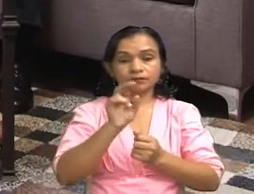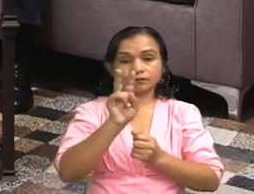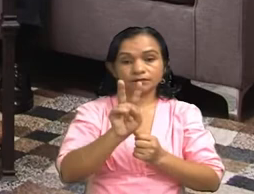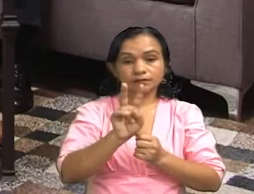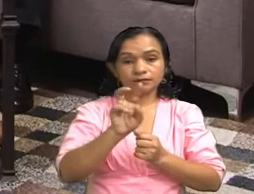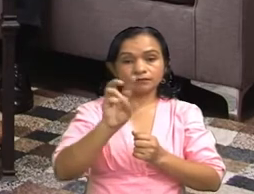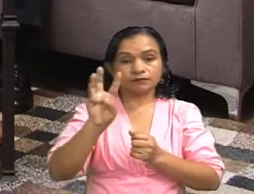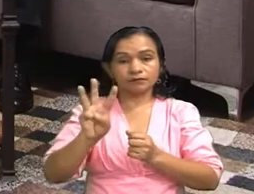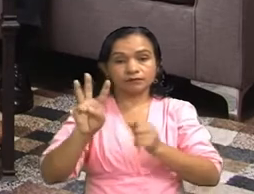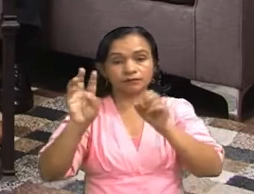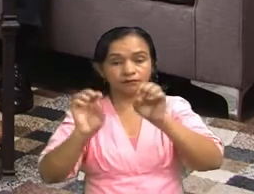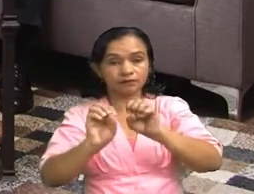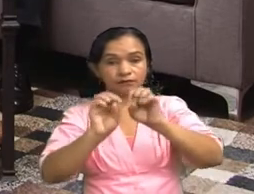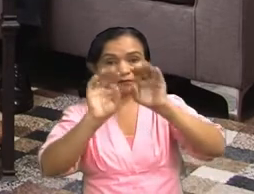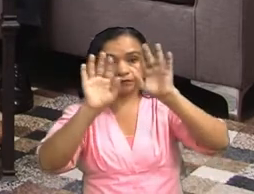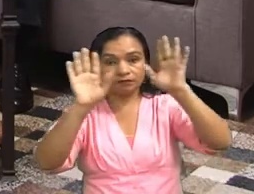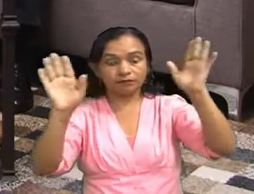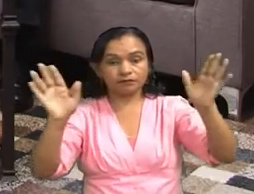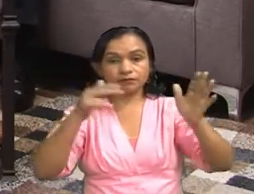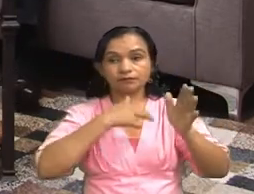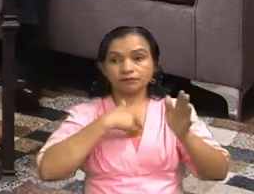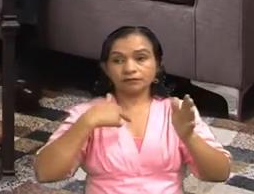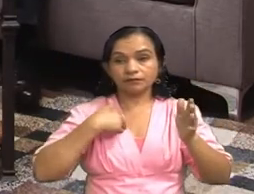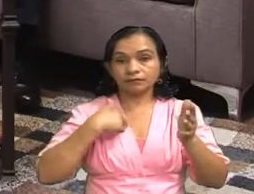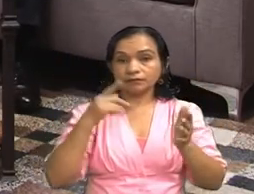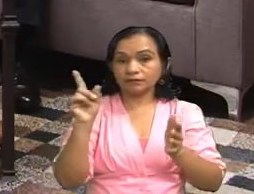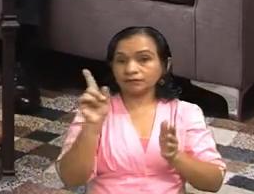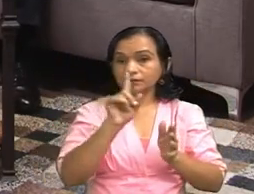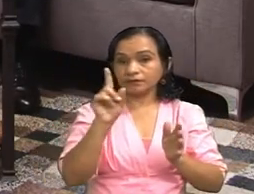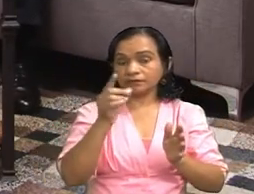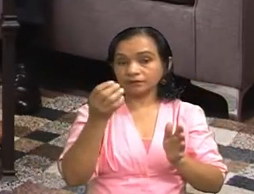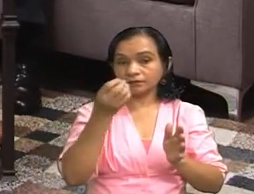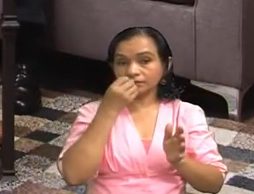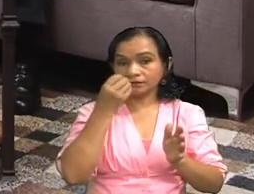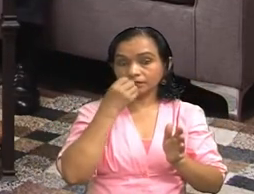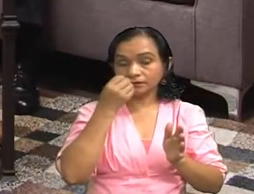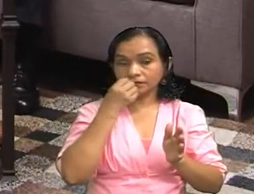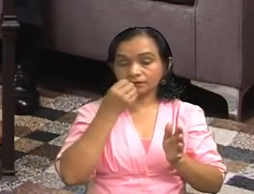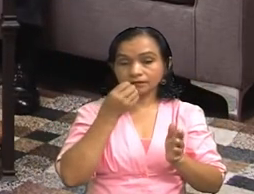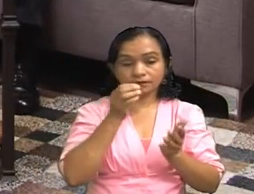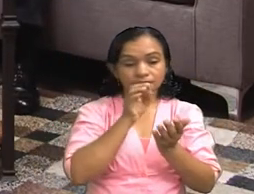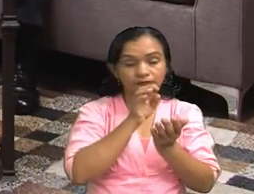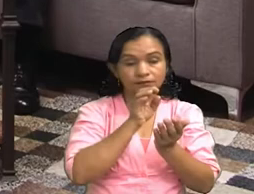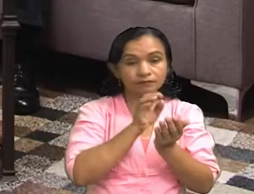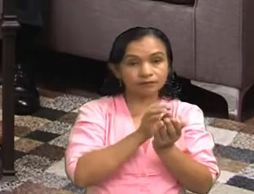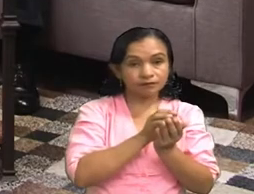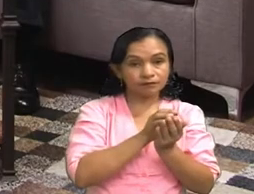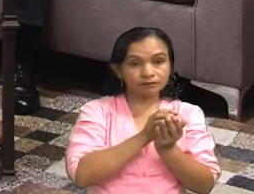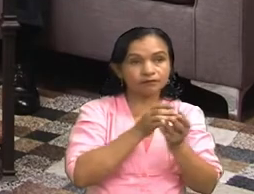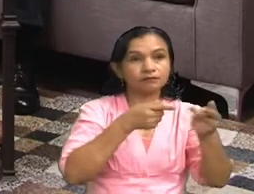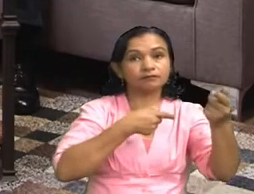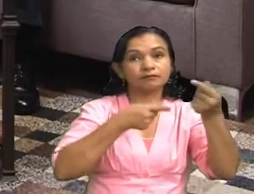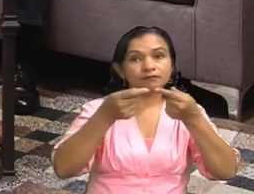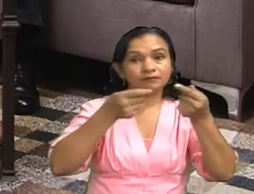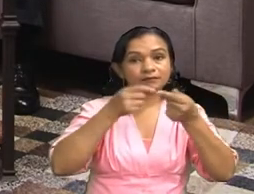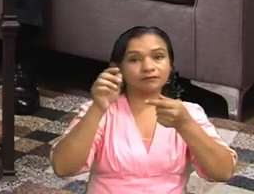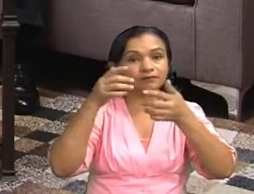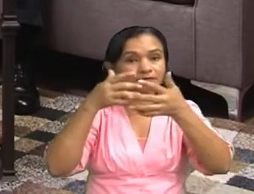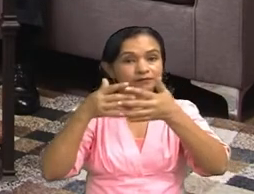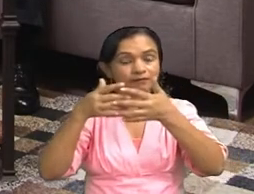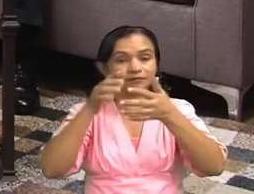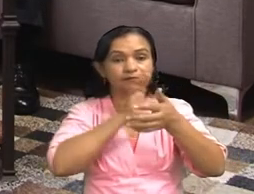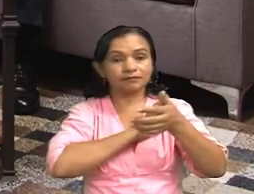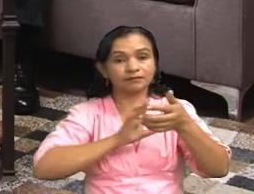mañana. Y que le entrega para que nosotros comamos la cuajada y también se exporta el queso para los Estados Unidos, El Salvador, Costa